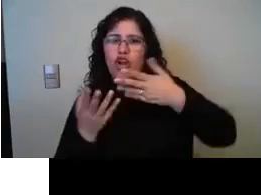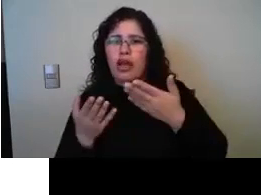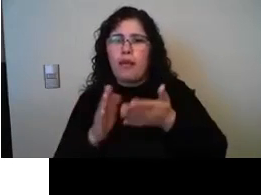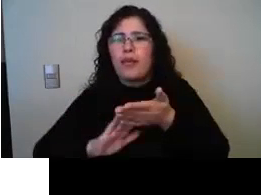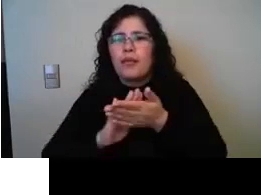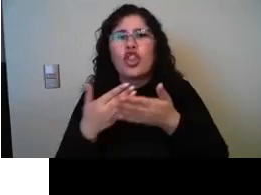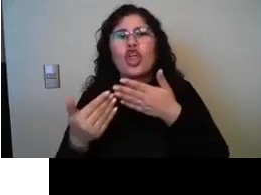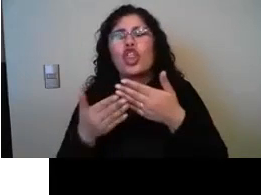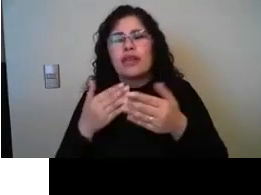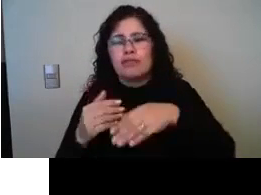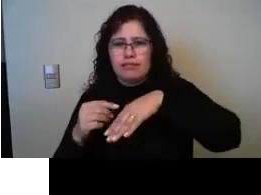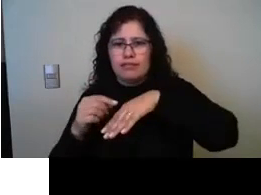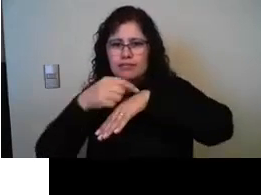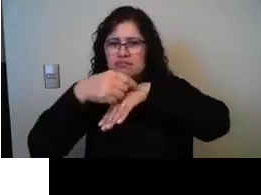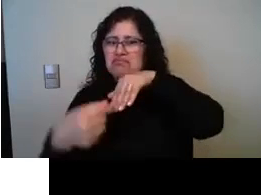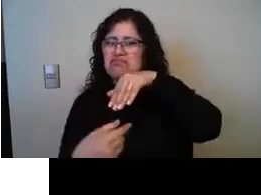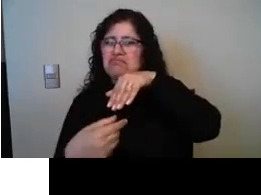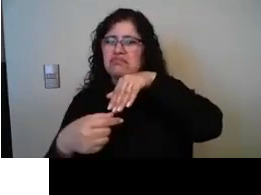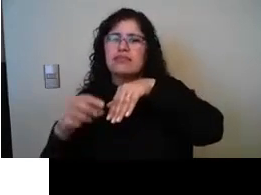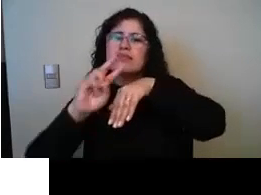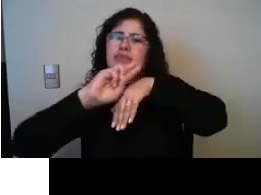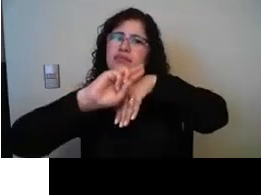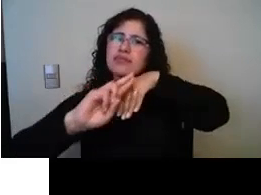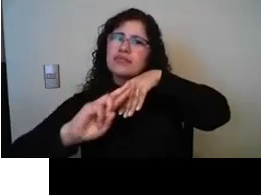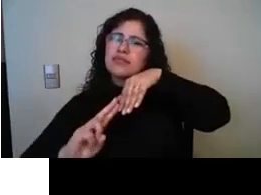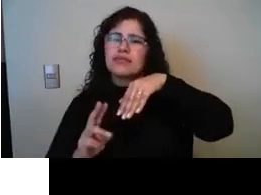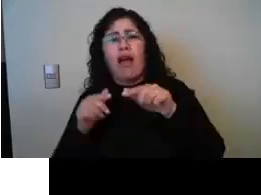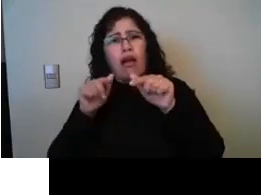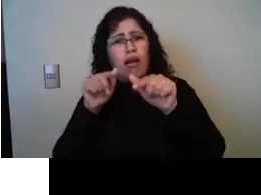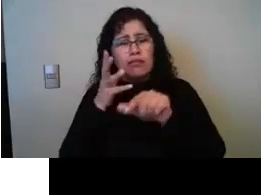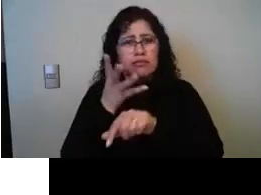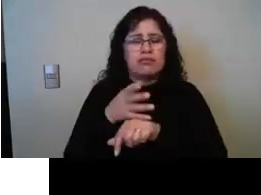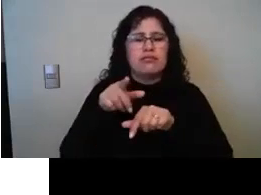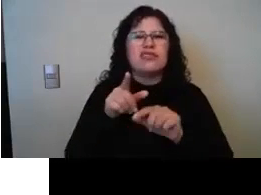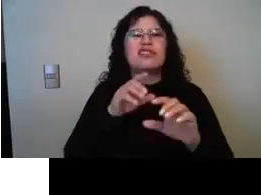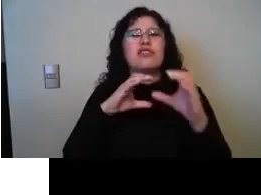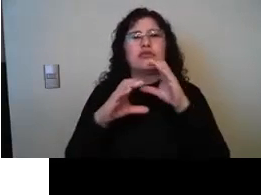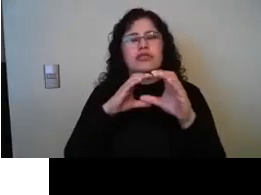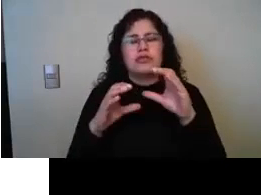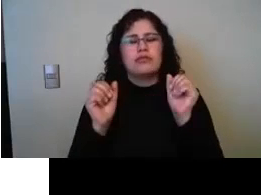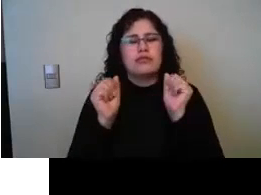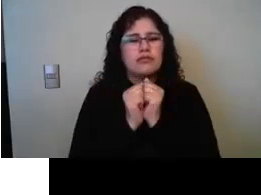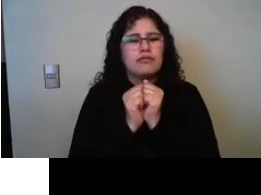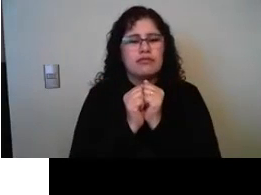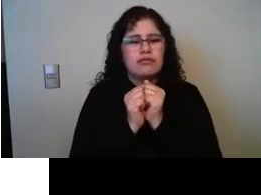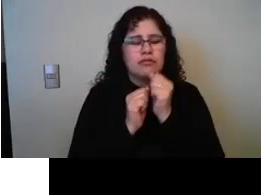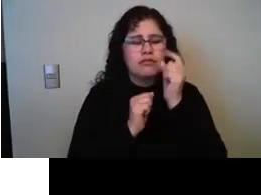lengua, y estos receptores están comunicados, ¿cierto?, con una primera